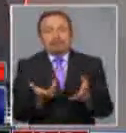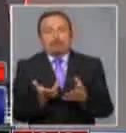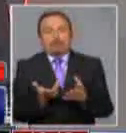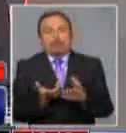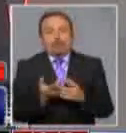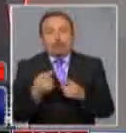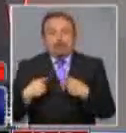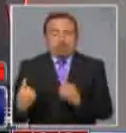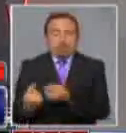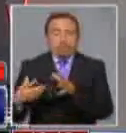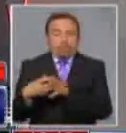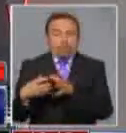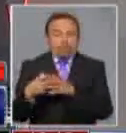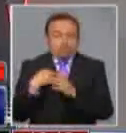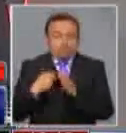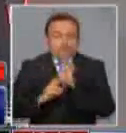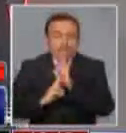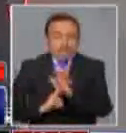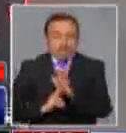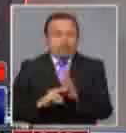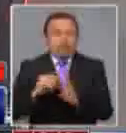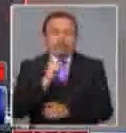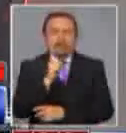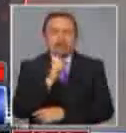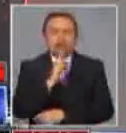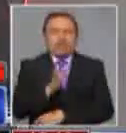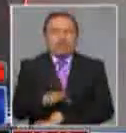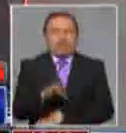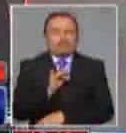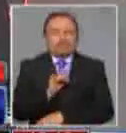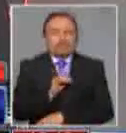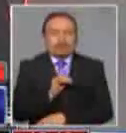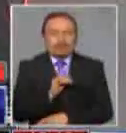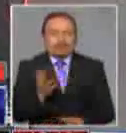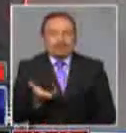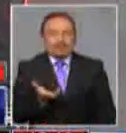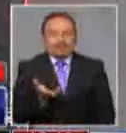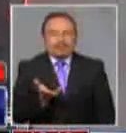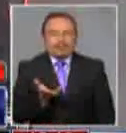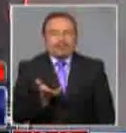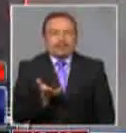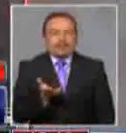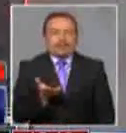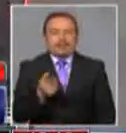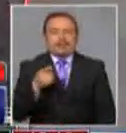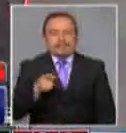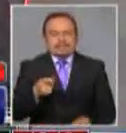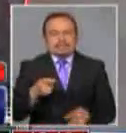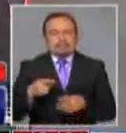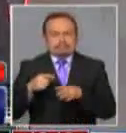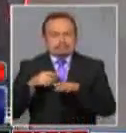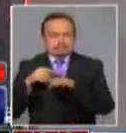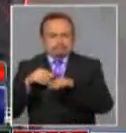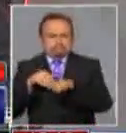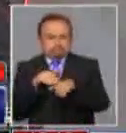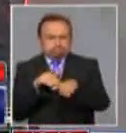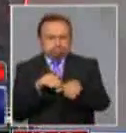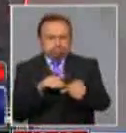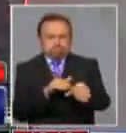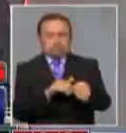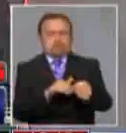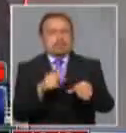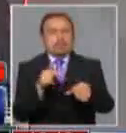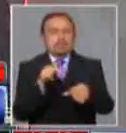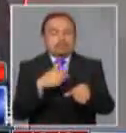exponer a la gente que representamos que no tomó la decisión de de hacer estas caravanas sino que fuimos